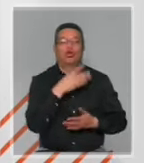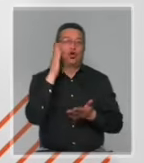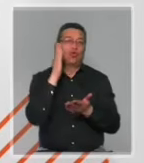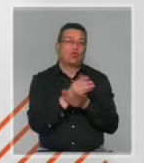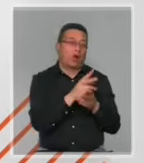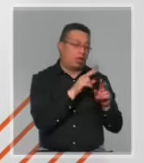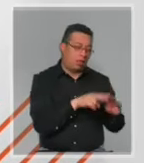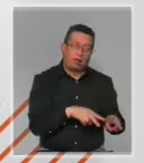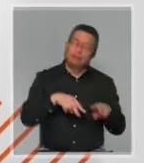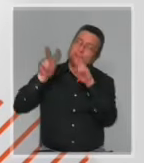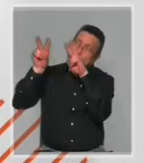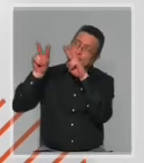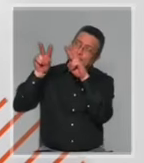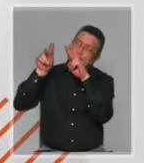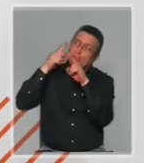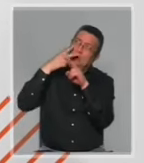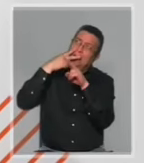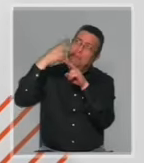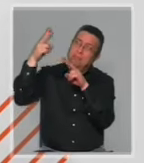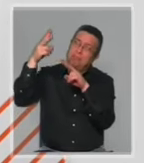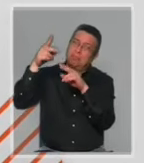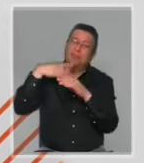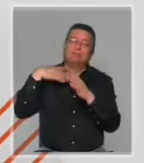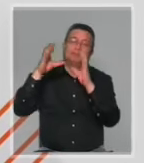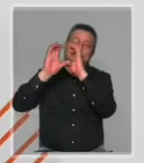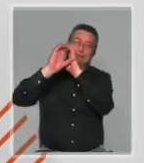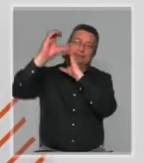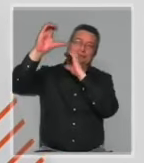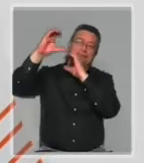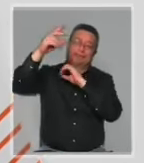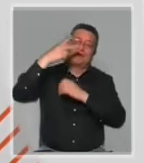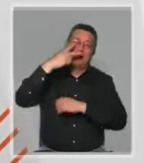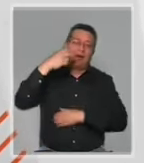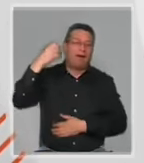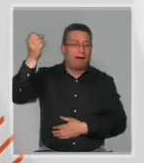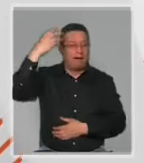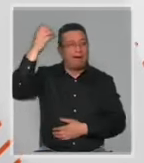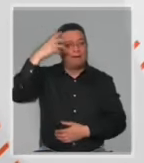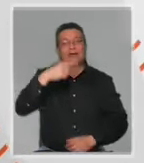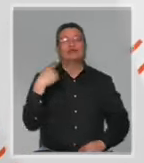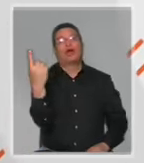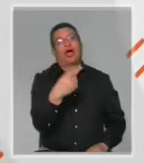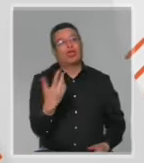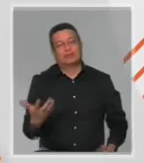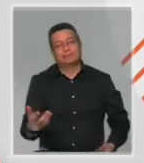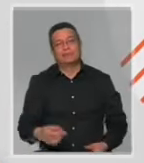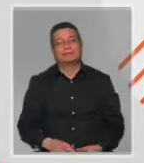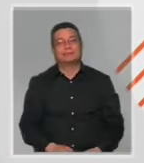fenómeno natural que nos acerca más a la astronomía porque permite que todos sean parte.